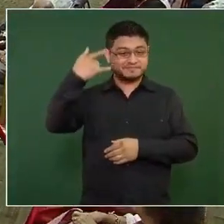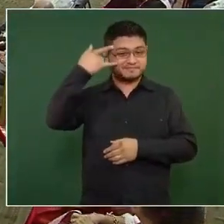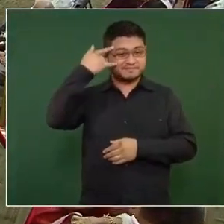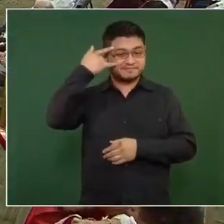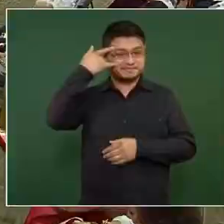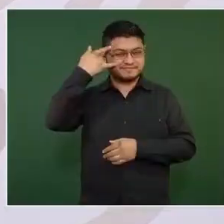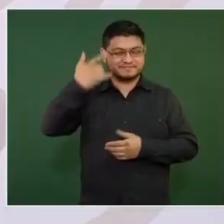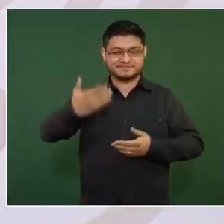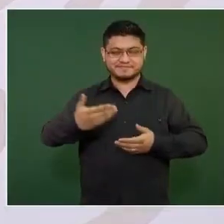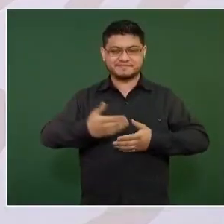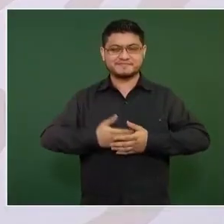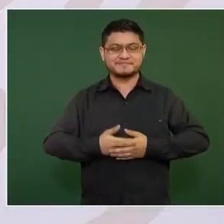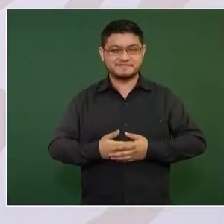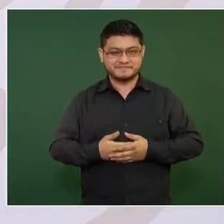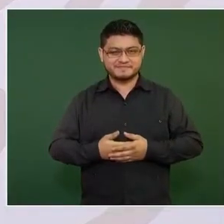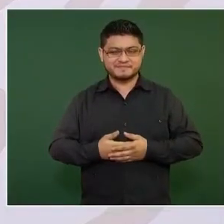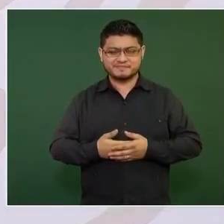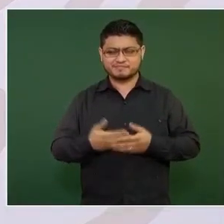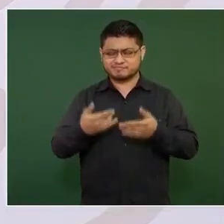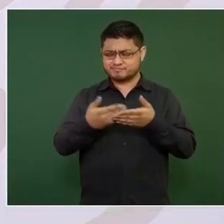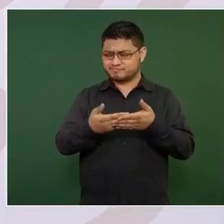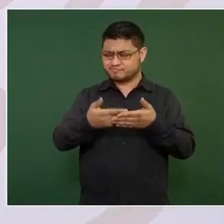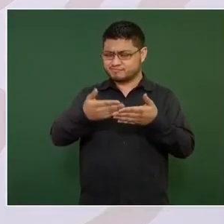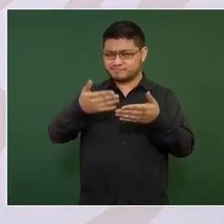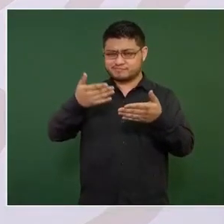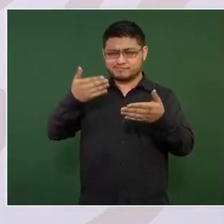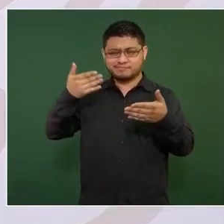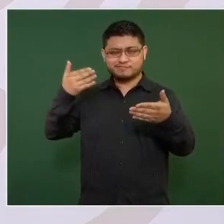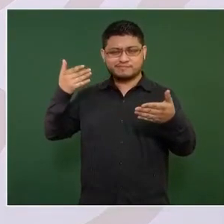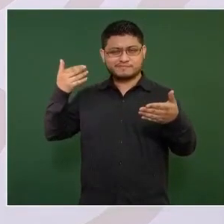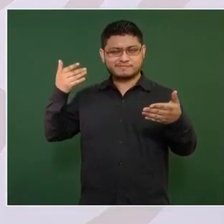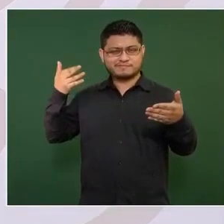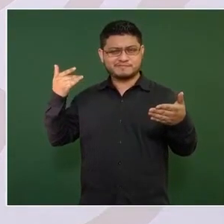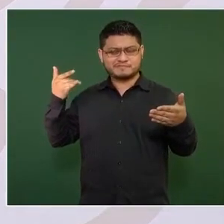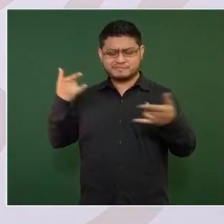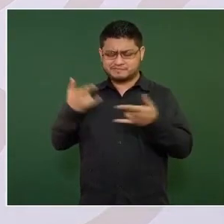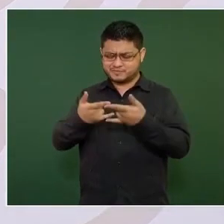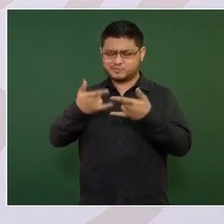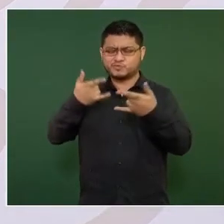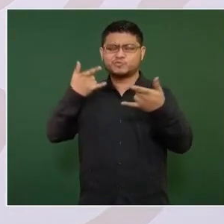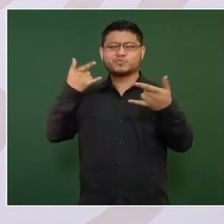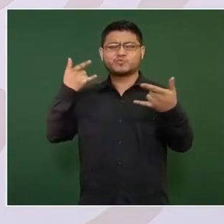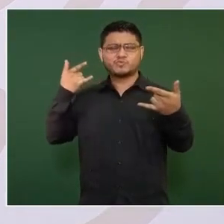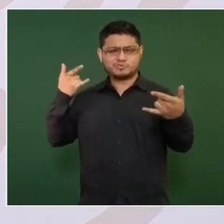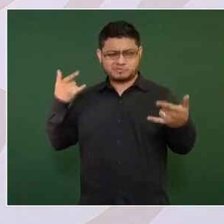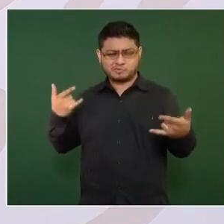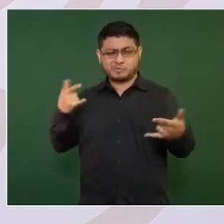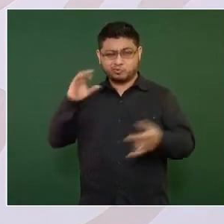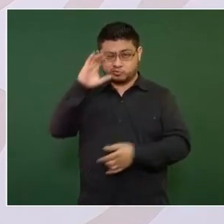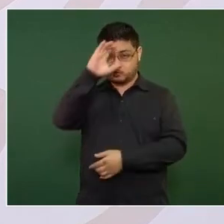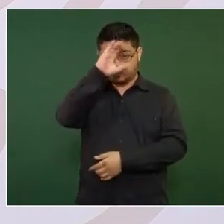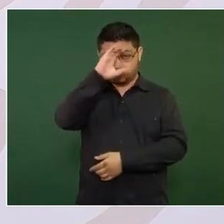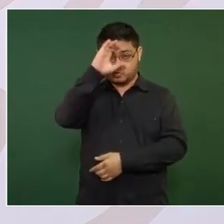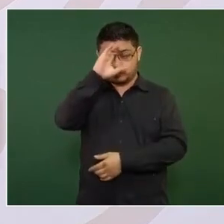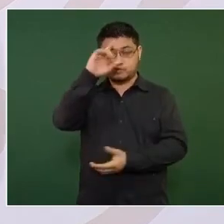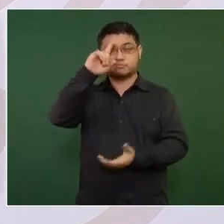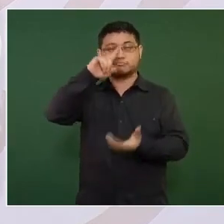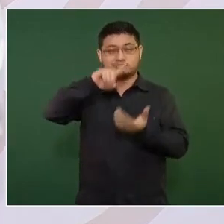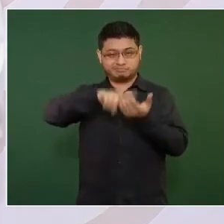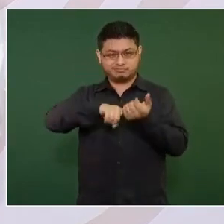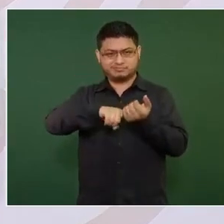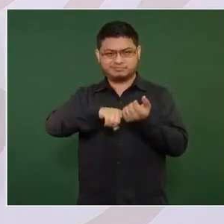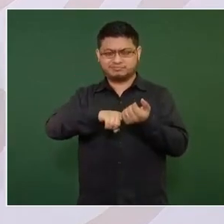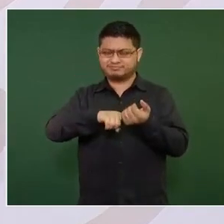con mucha historia y mucha cultura, como todos